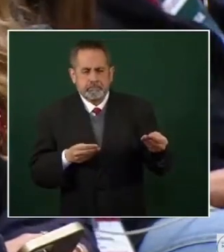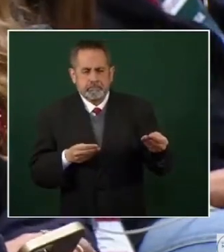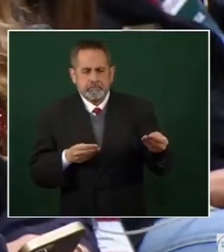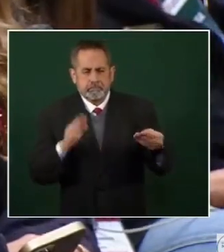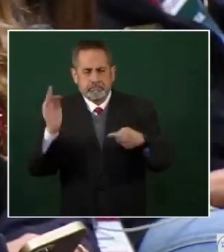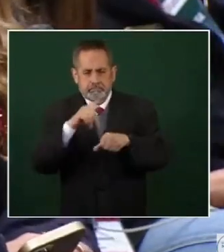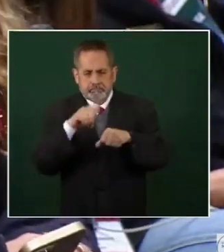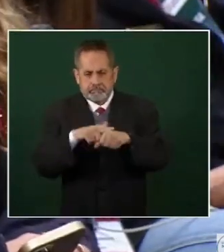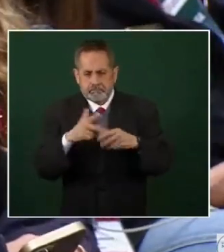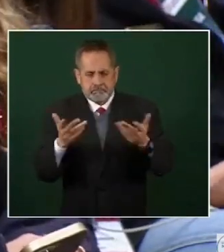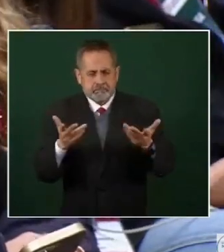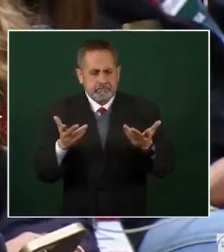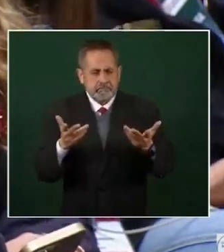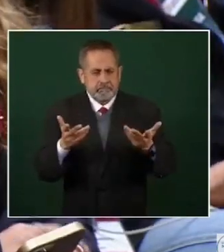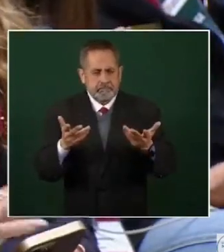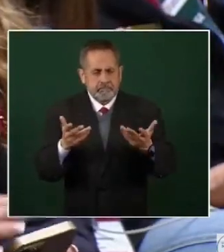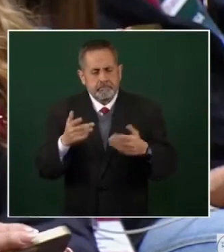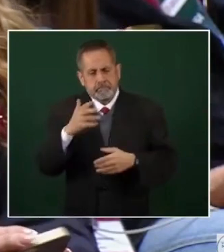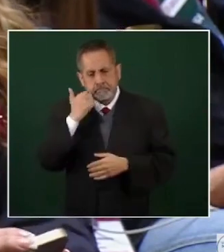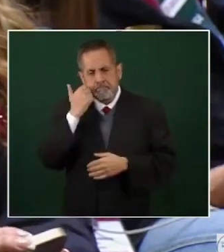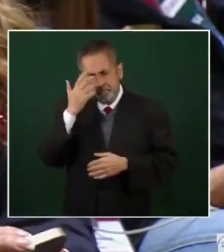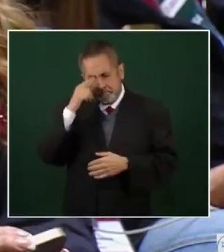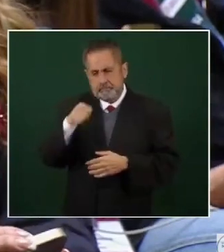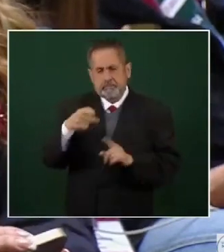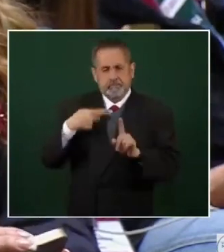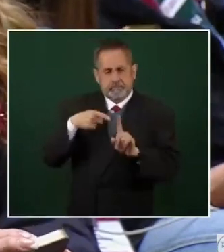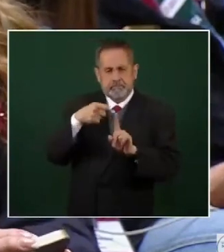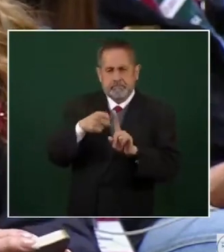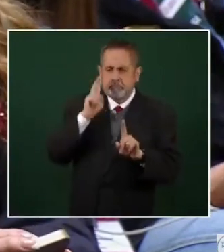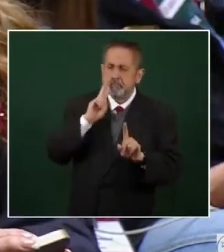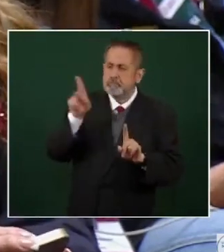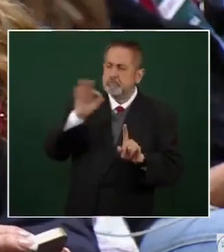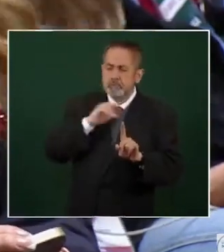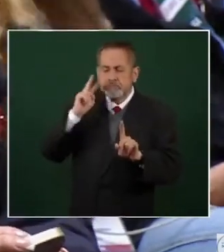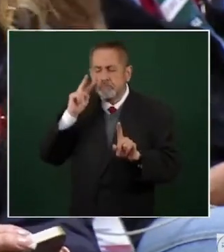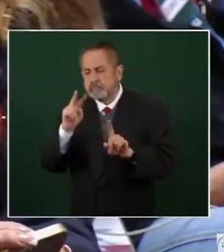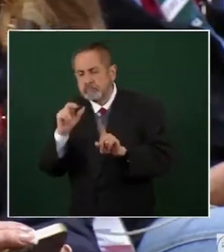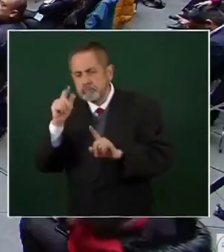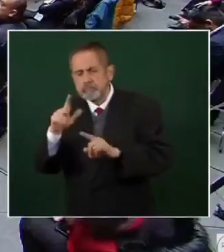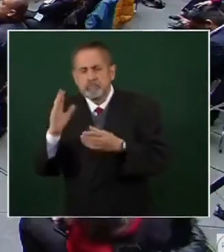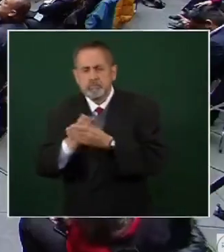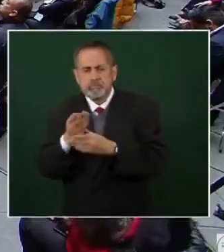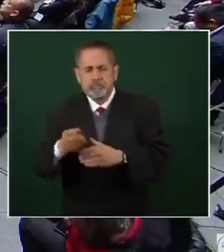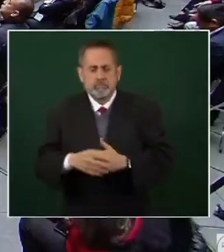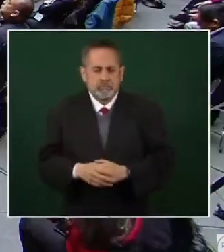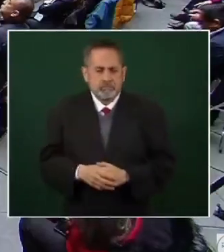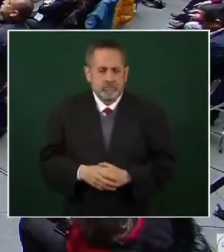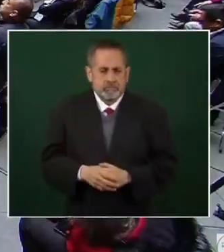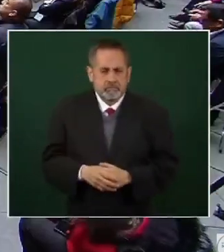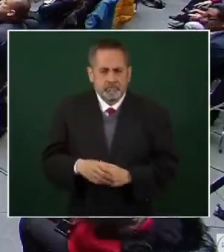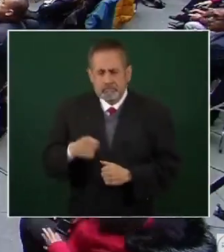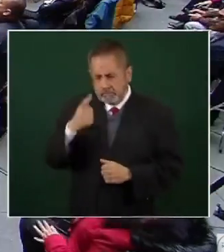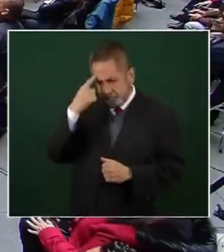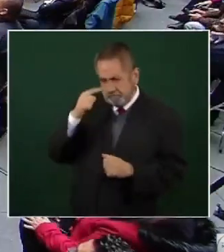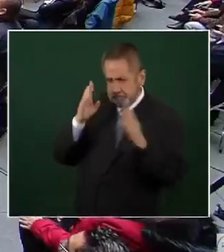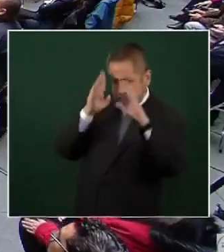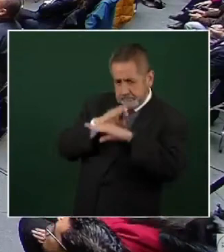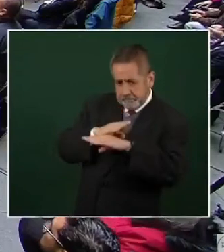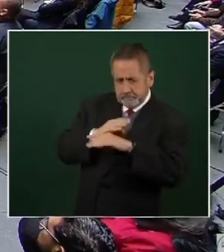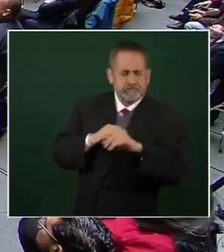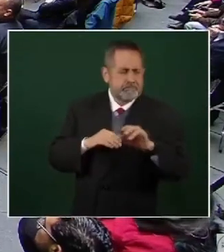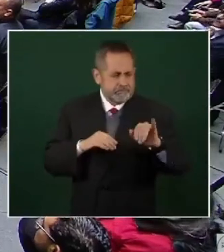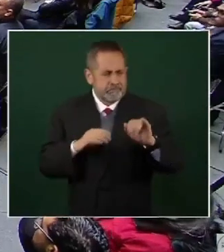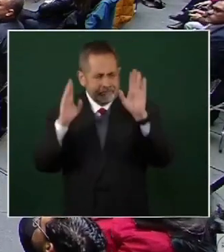a nivel federal. Entonces, quería esta persona ver si puede tener la intervención. ¿De reconciliación? De usted, de reconciliación, sí.